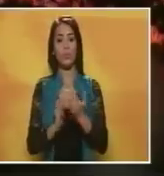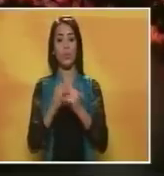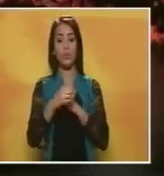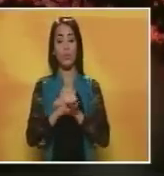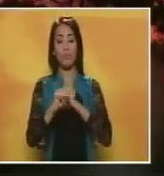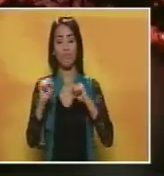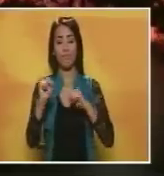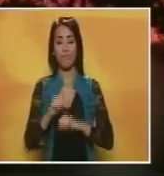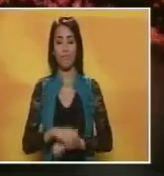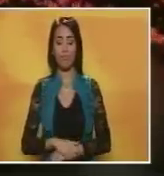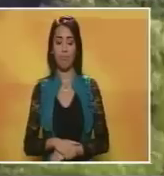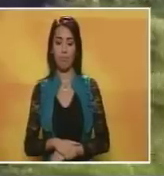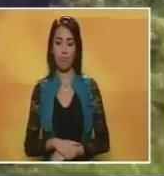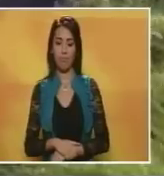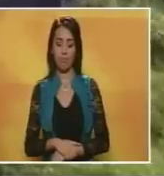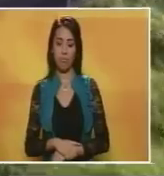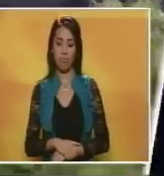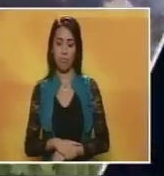más explosiva